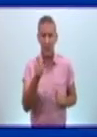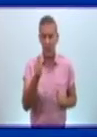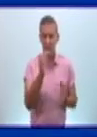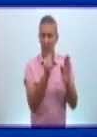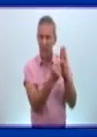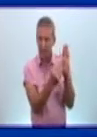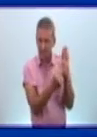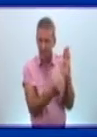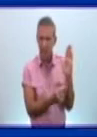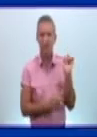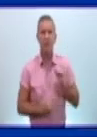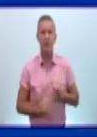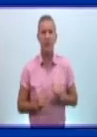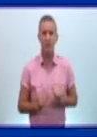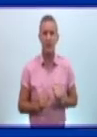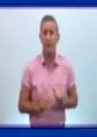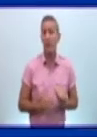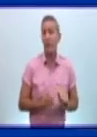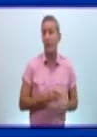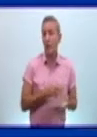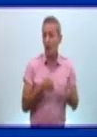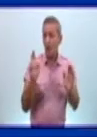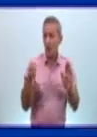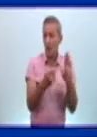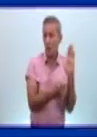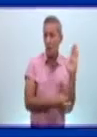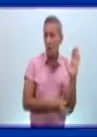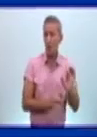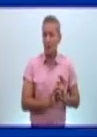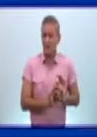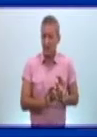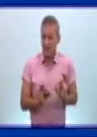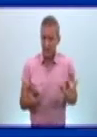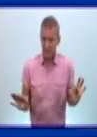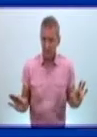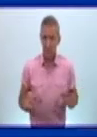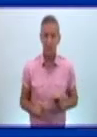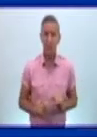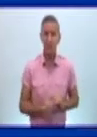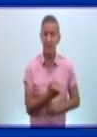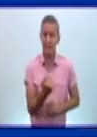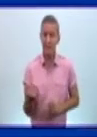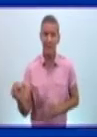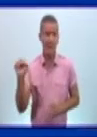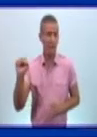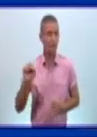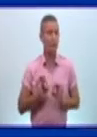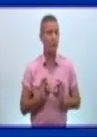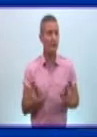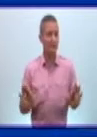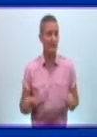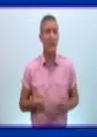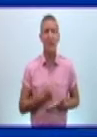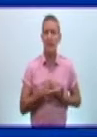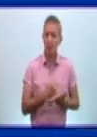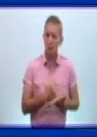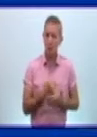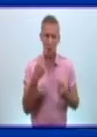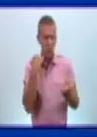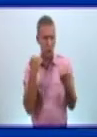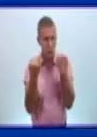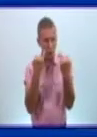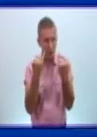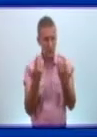puras. Propiedades específicas que, como les decía, son de cada sustancia pura, pero que además nos permiten identificarla,